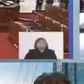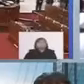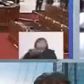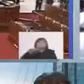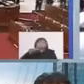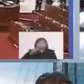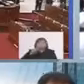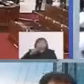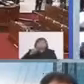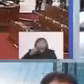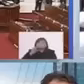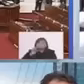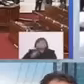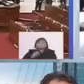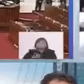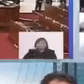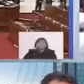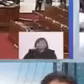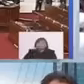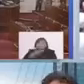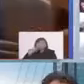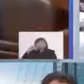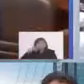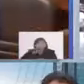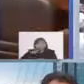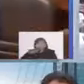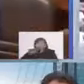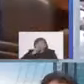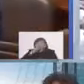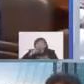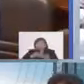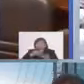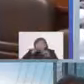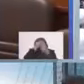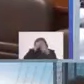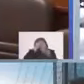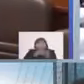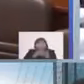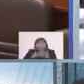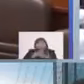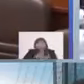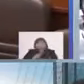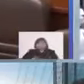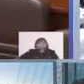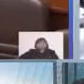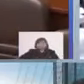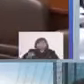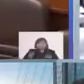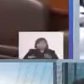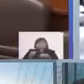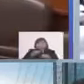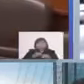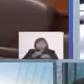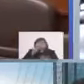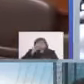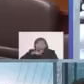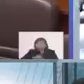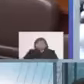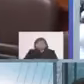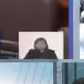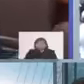hechos que estamos exponiendo nosotros los periodistas, y se ha dado una sesión extraordinaria